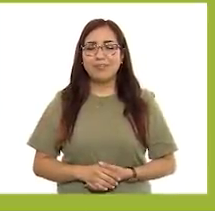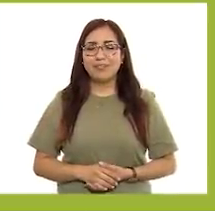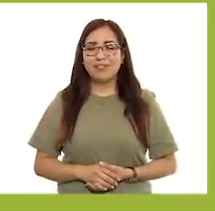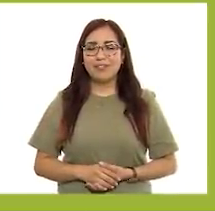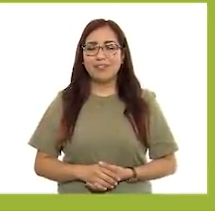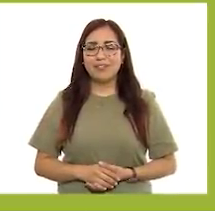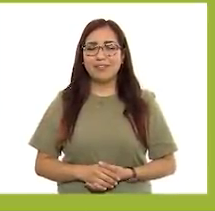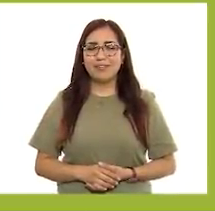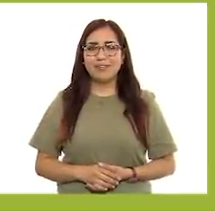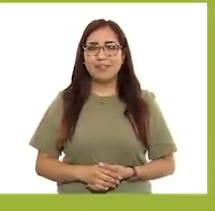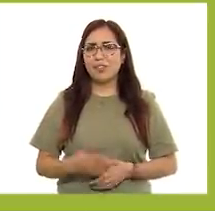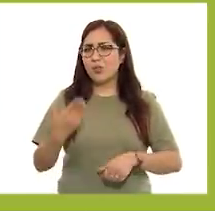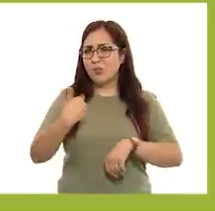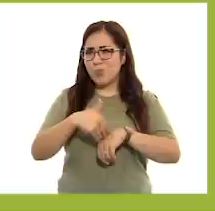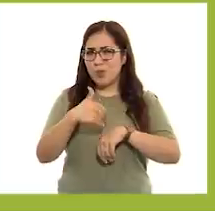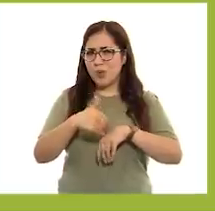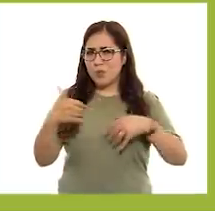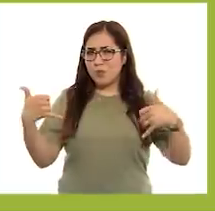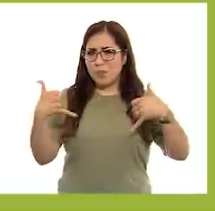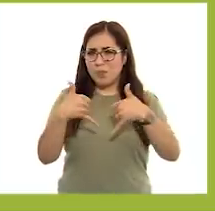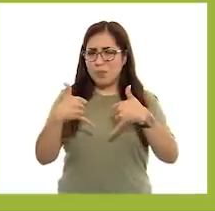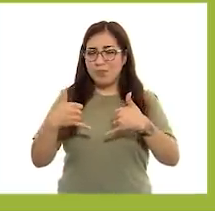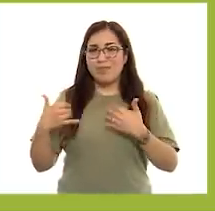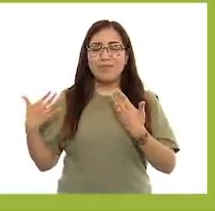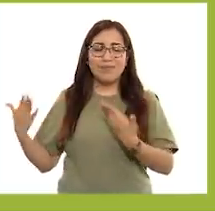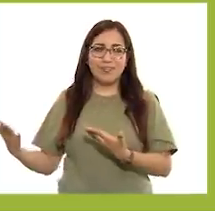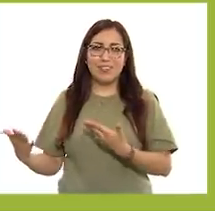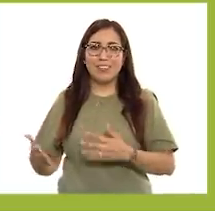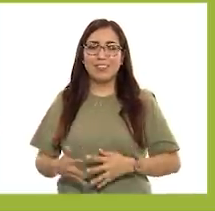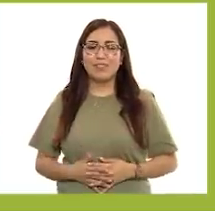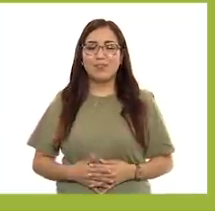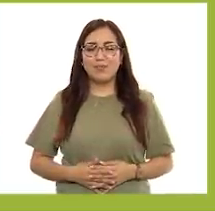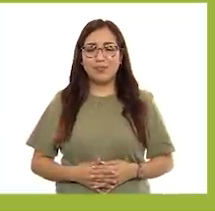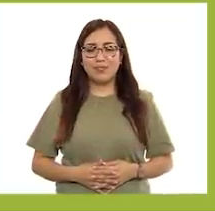@sep_mx. Teléfonos Educatel,